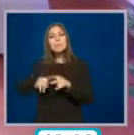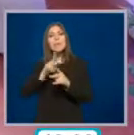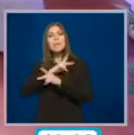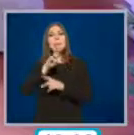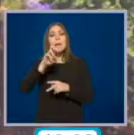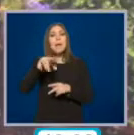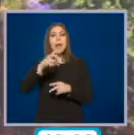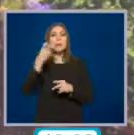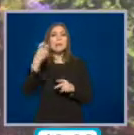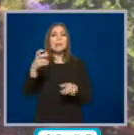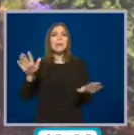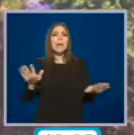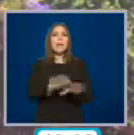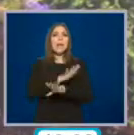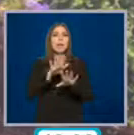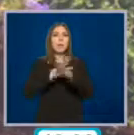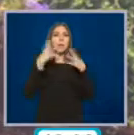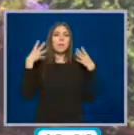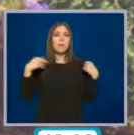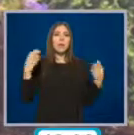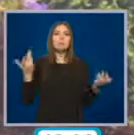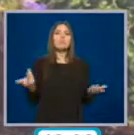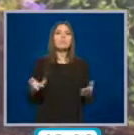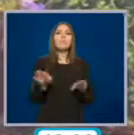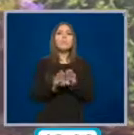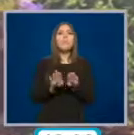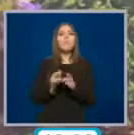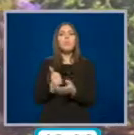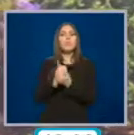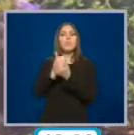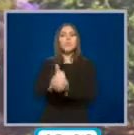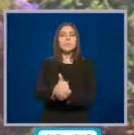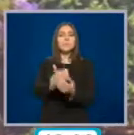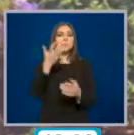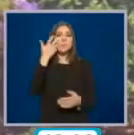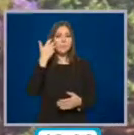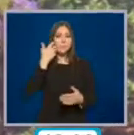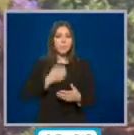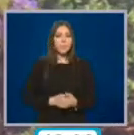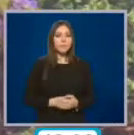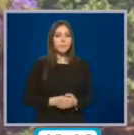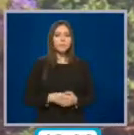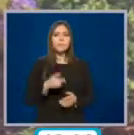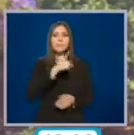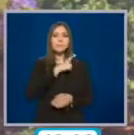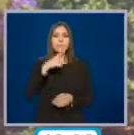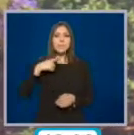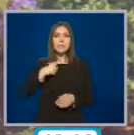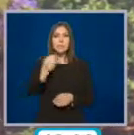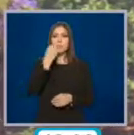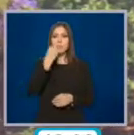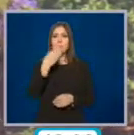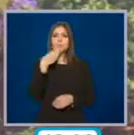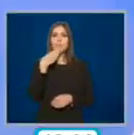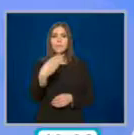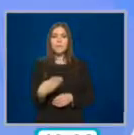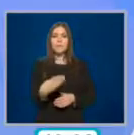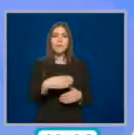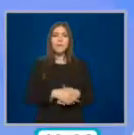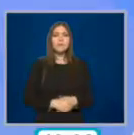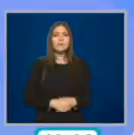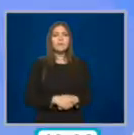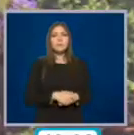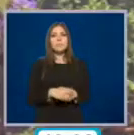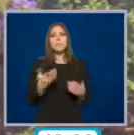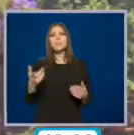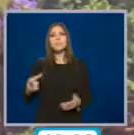es importante ¿Pero saberlo. cómo los ayudas entonces? ¿Cómo los ayudamos? Para empezar, con una buena alimentación, ¿no? De verdad,